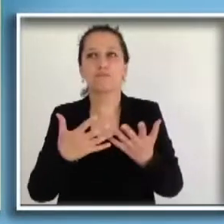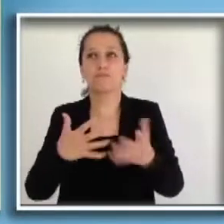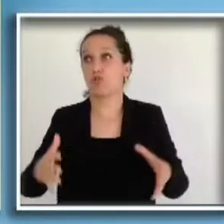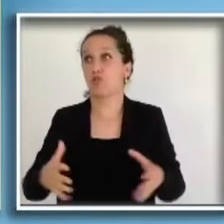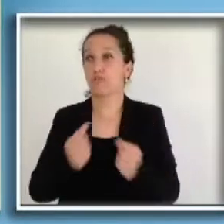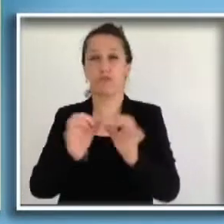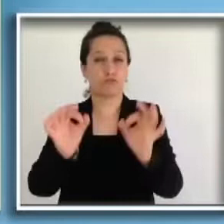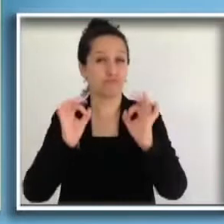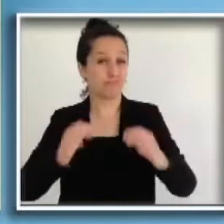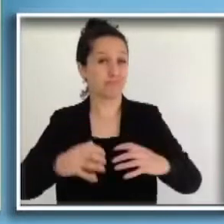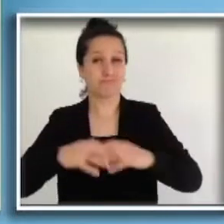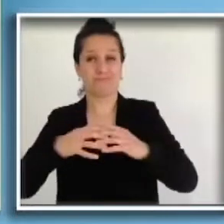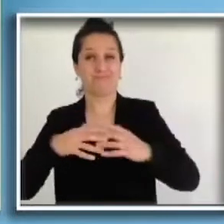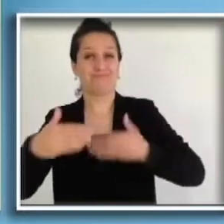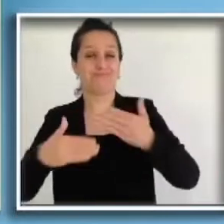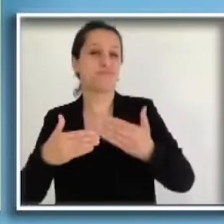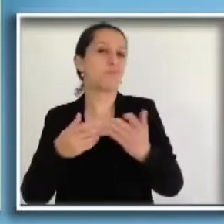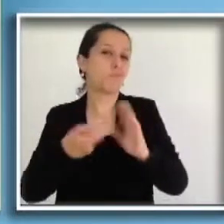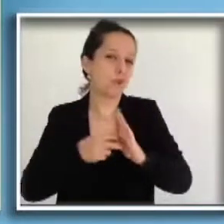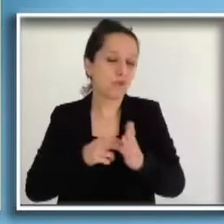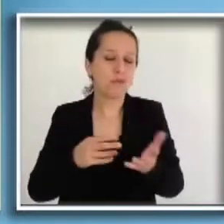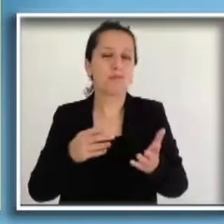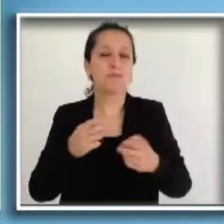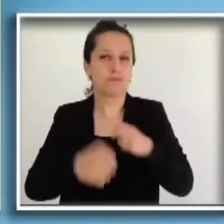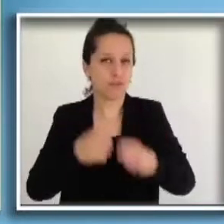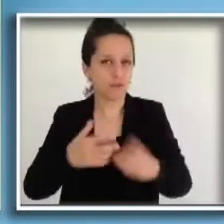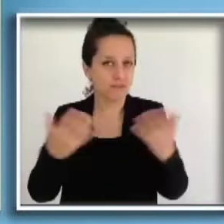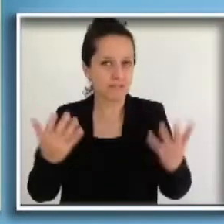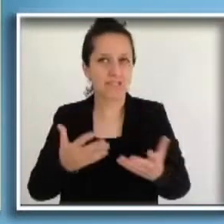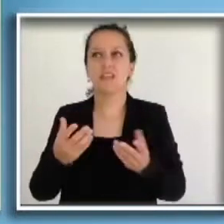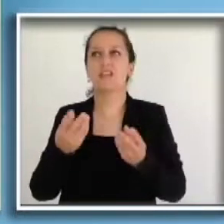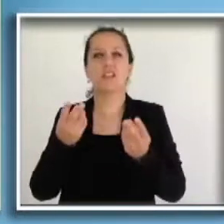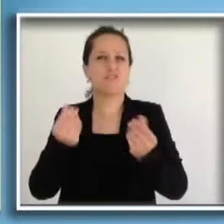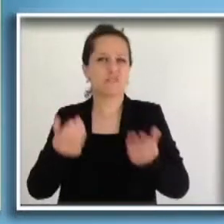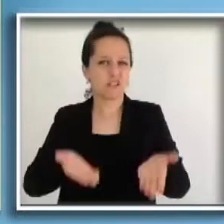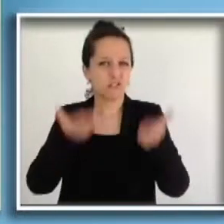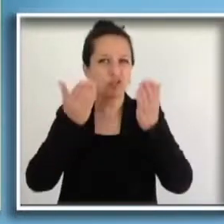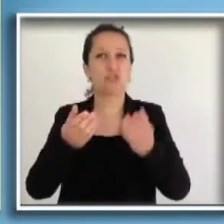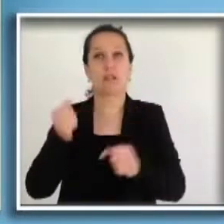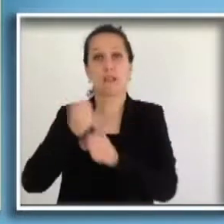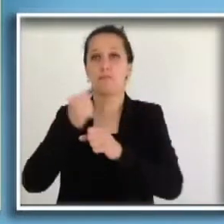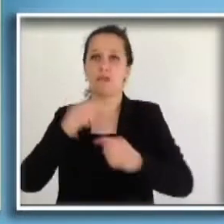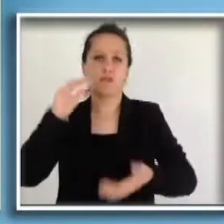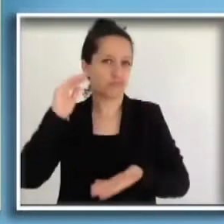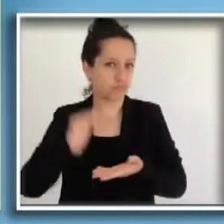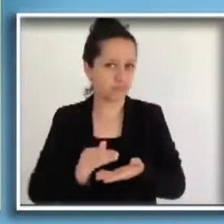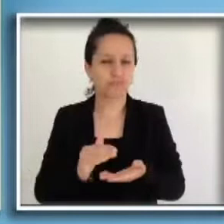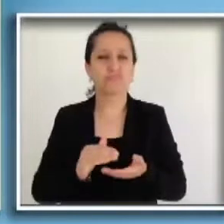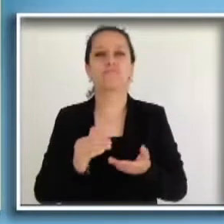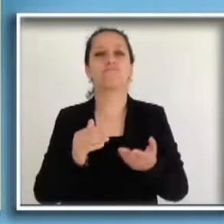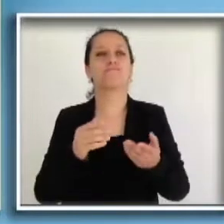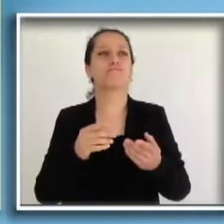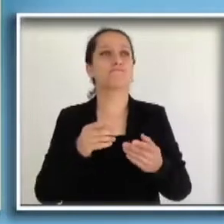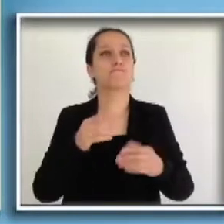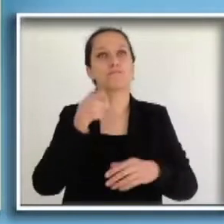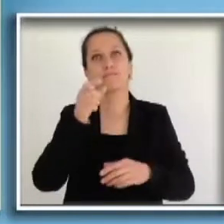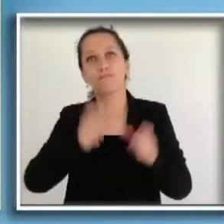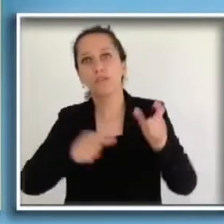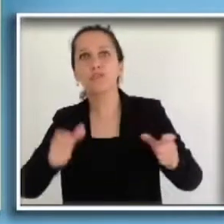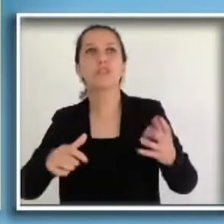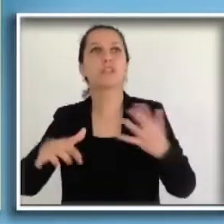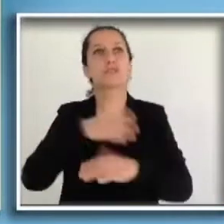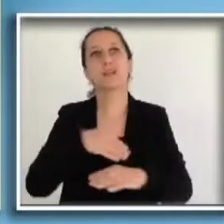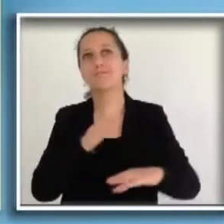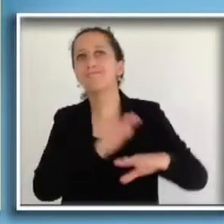países como la inflación la baja creación de empleo caídas de la inversión las crecientes demandas sociales y en consecuencia